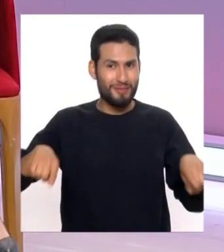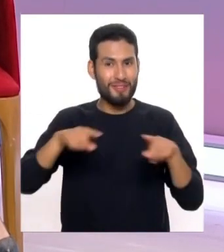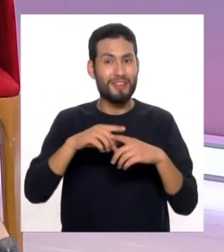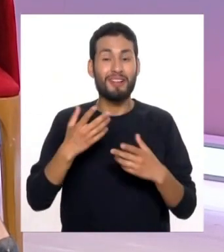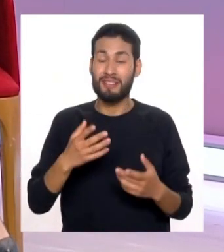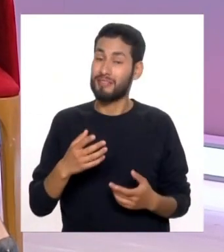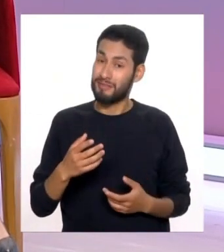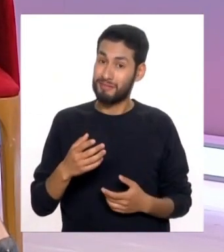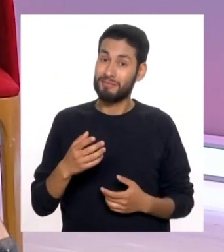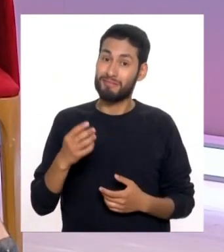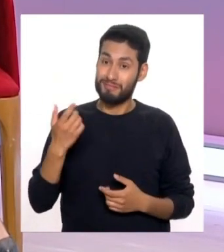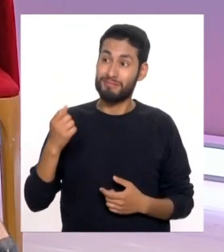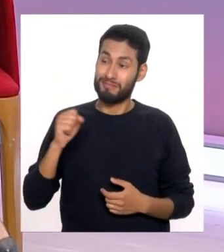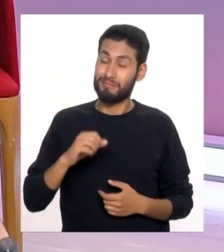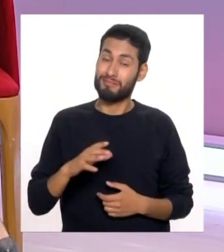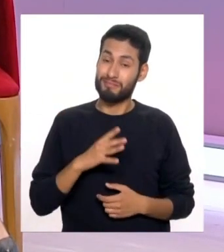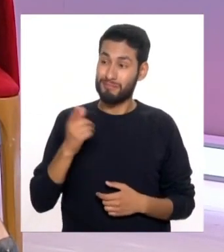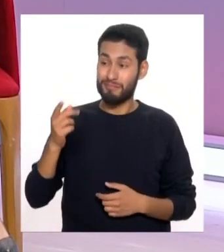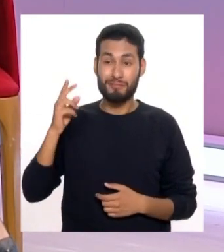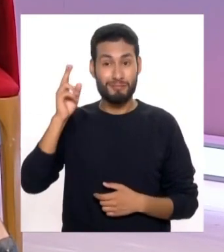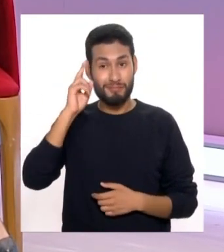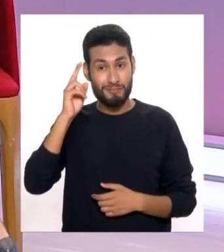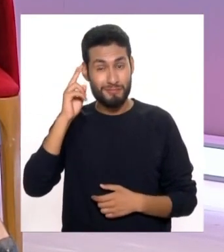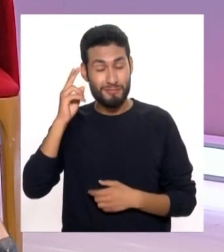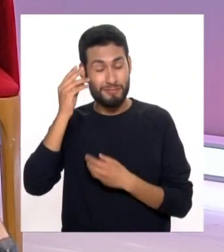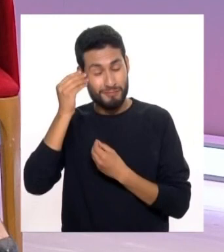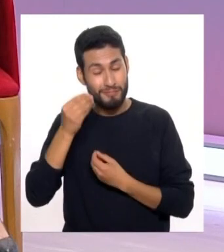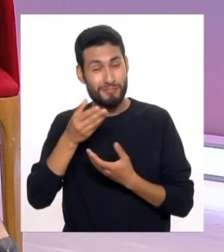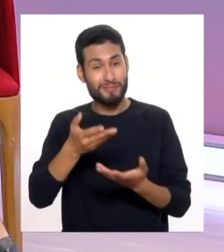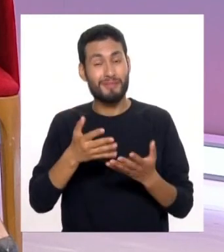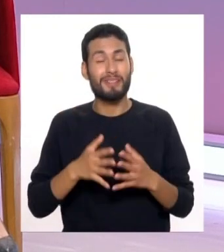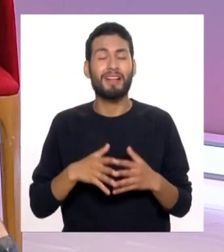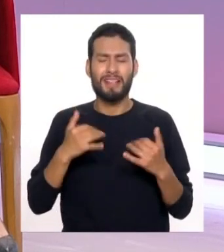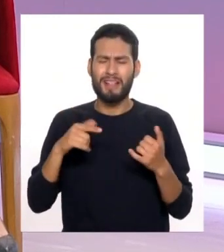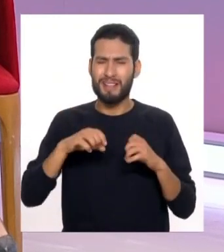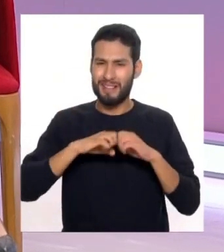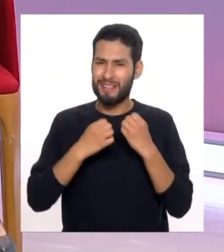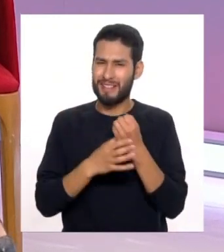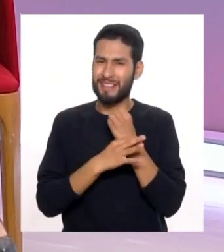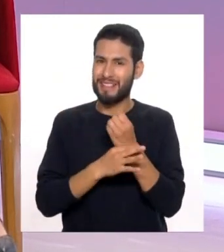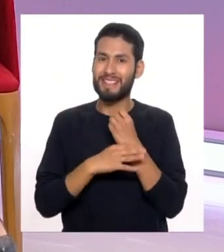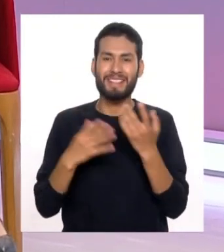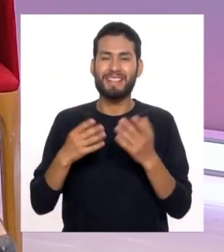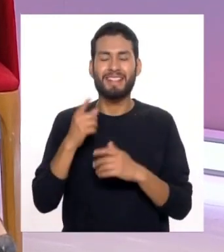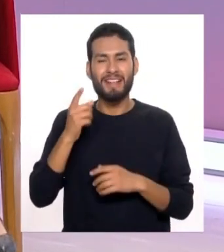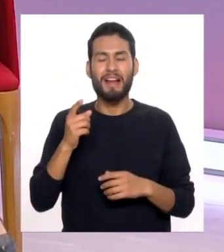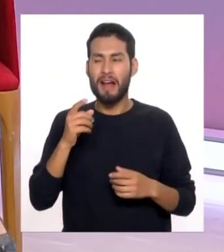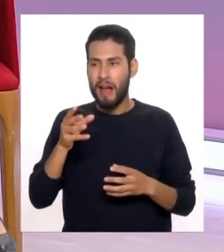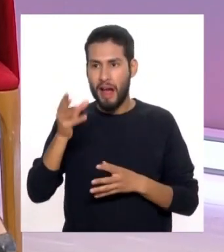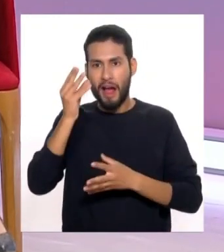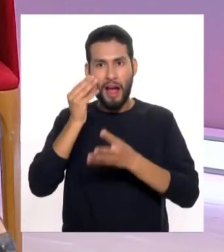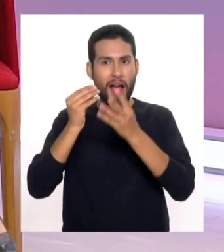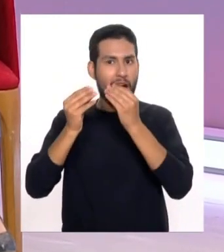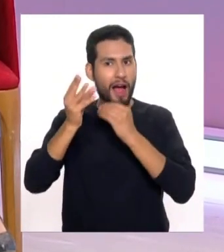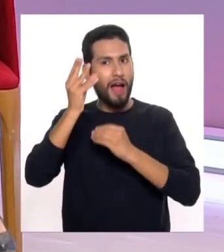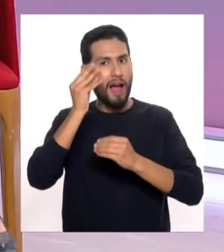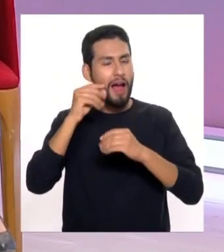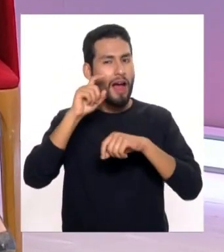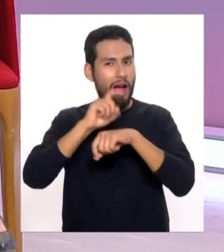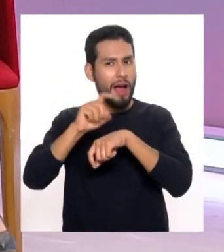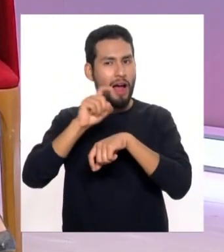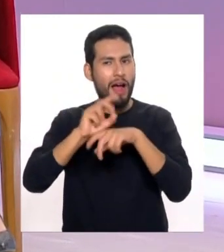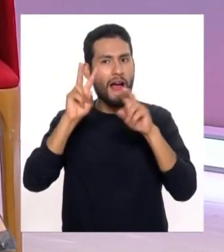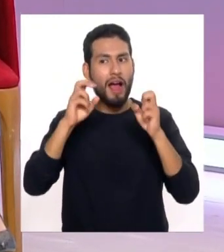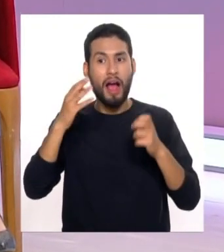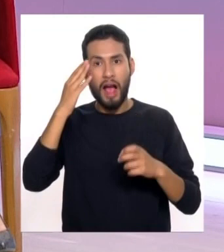hay que hacer de la decencia docencia, y eso también se hace aquí en Cuerpo Médico en la parte de formación, en la parte de alfabetizar en